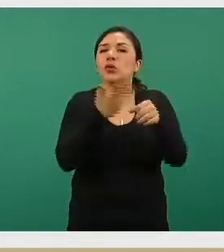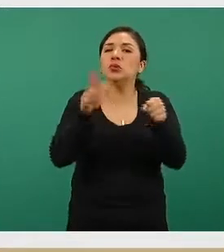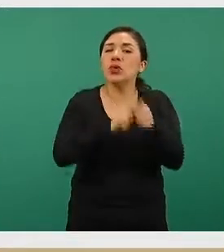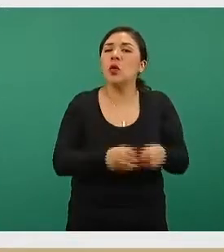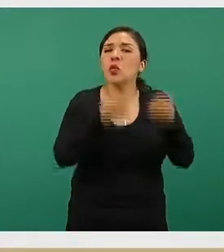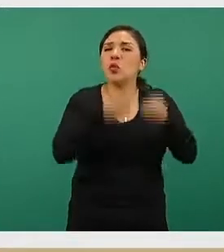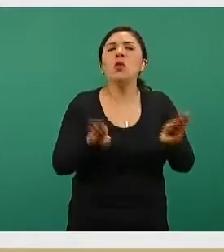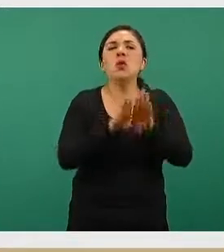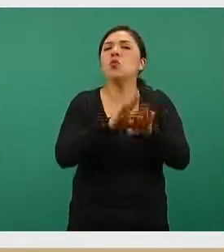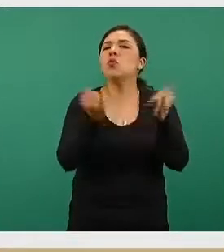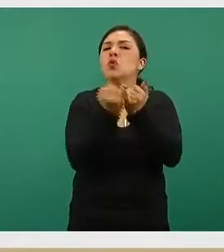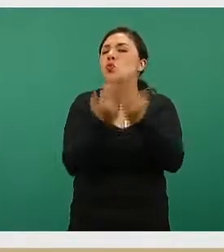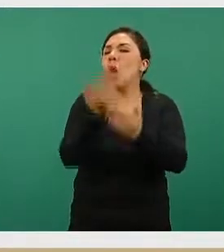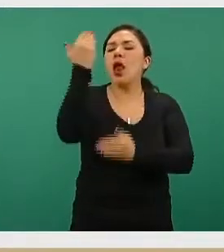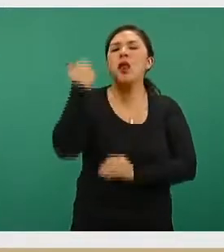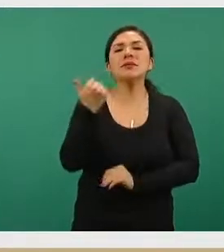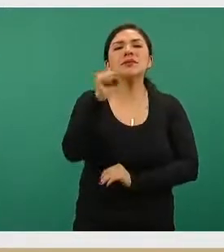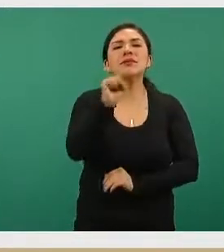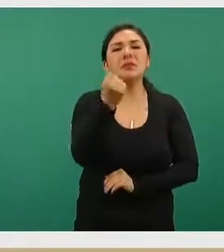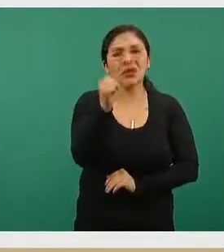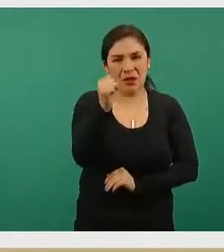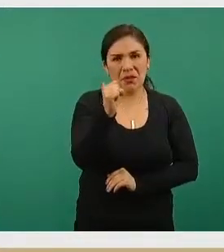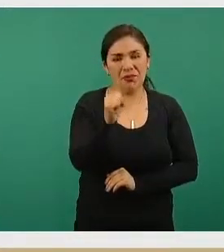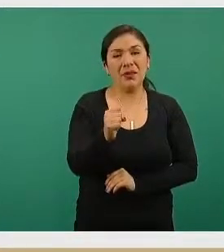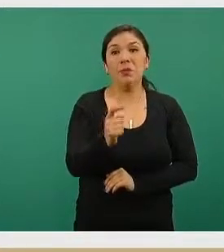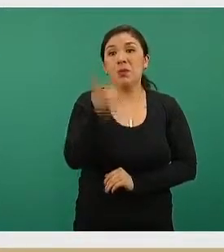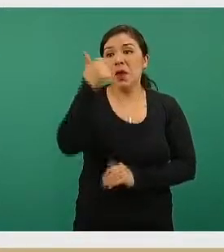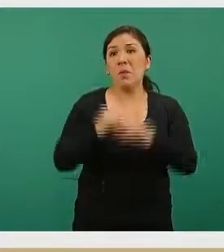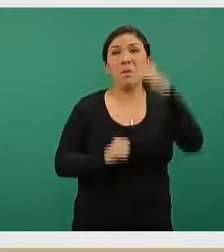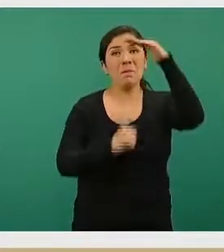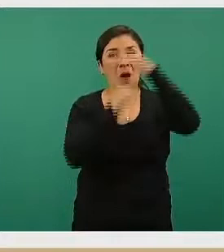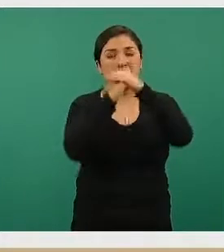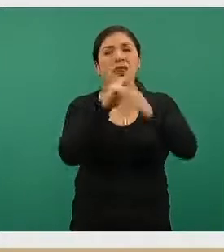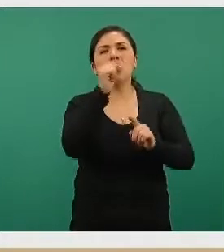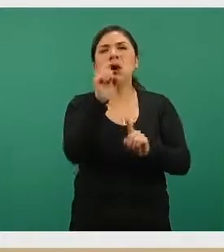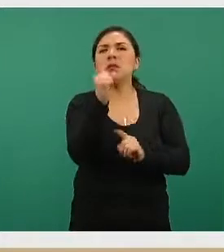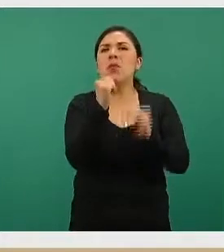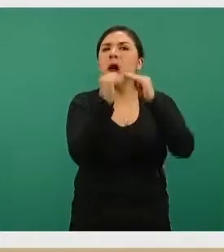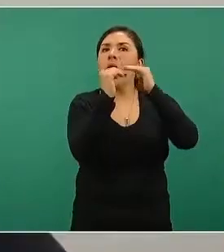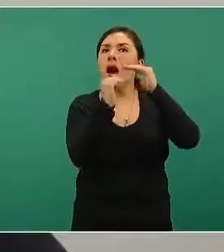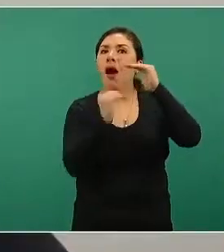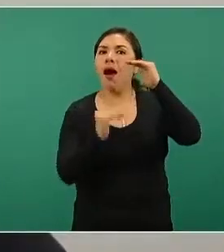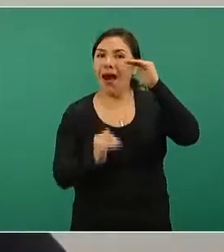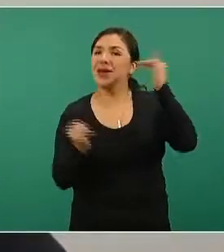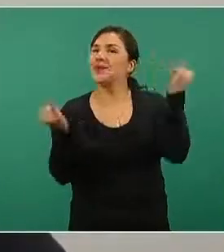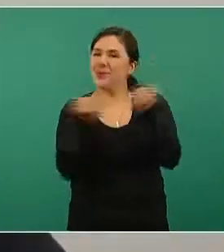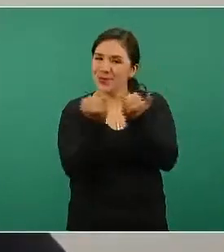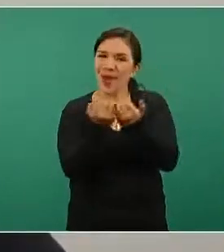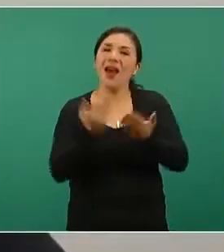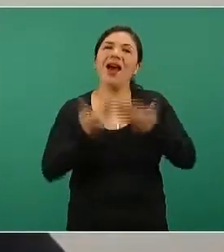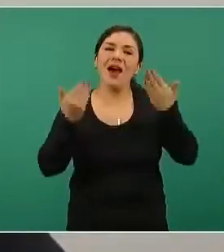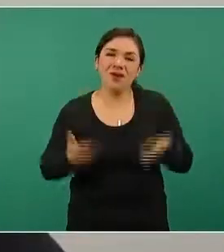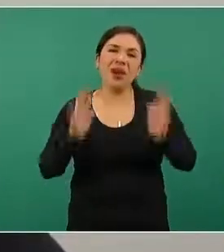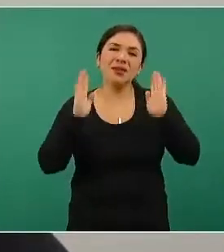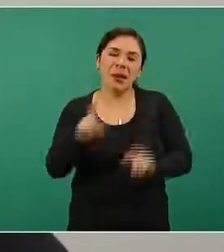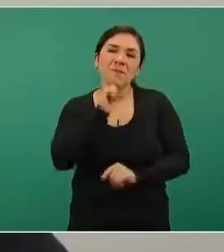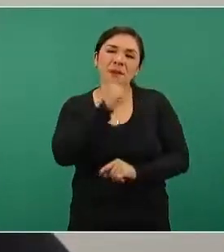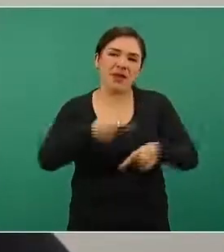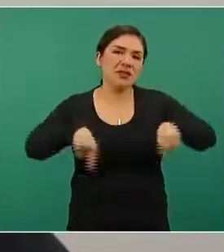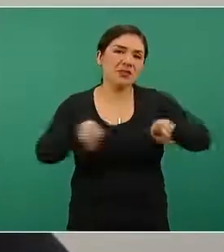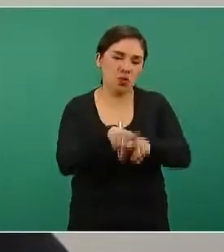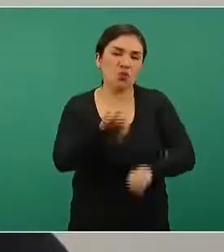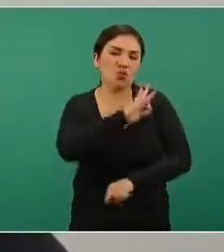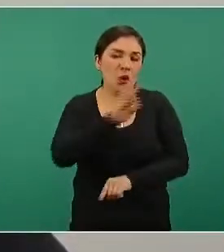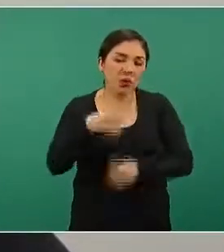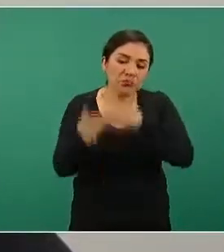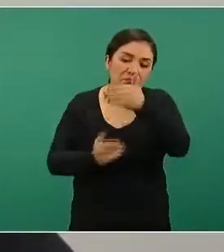meses de septiembre, después del primer acné, primera ola, primer pico, como ustedes gusten interpretar a